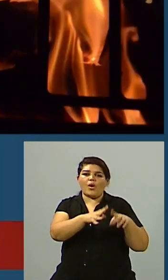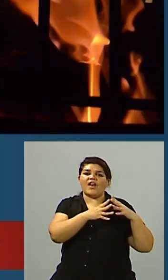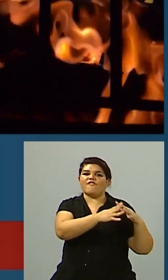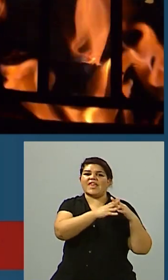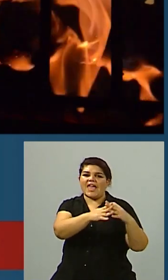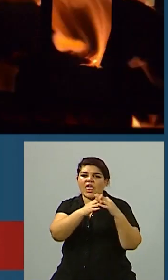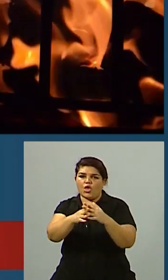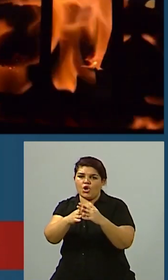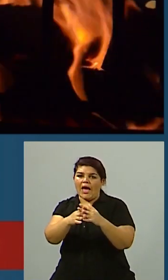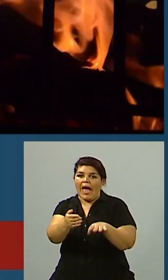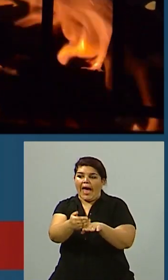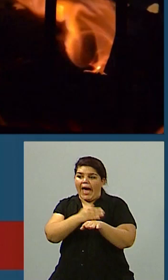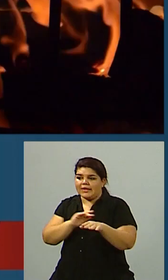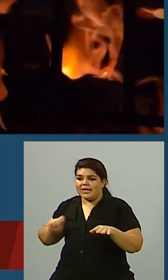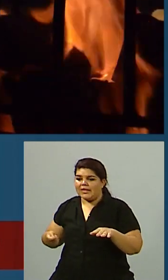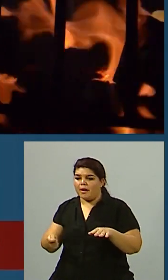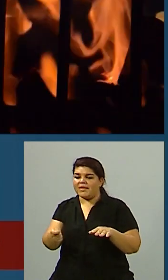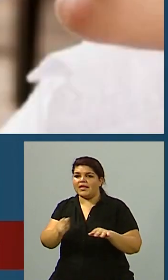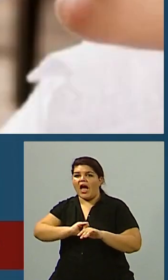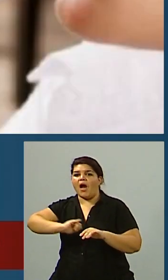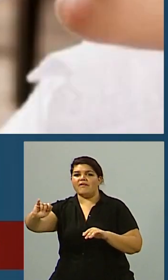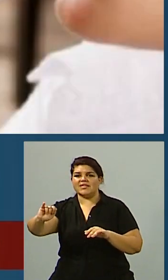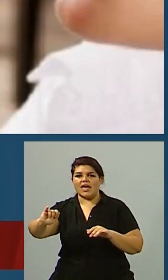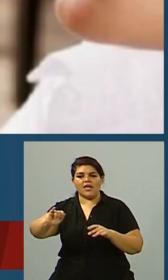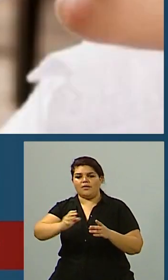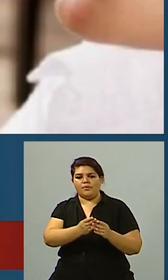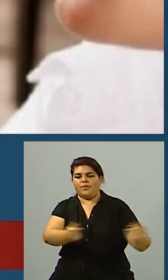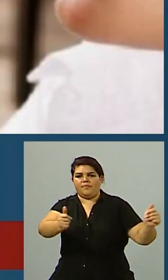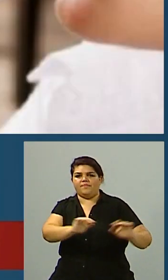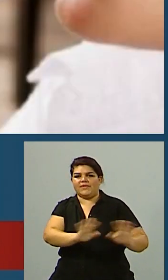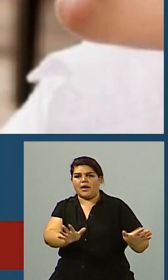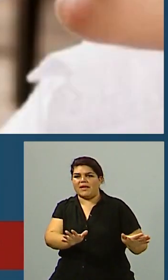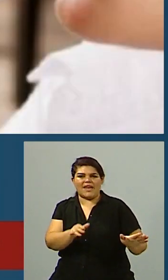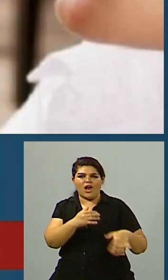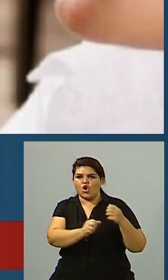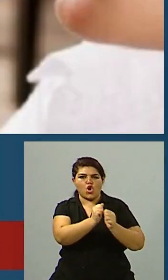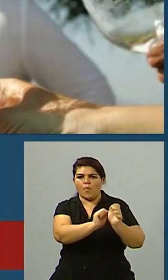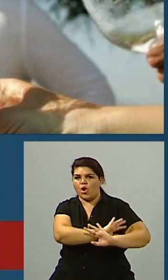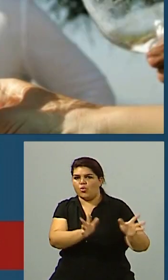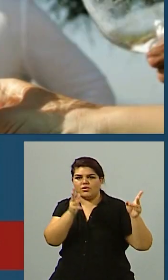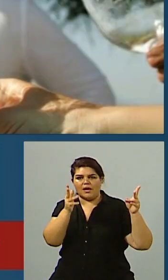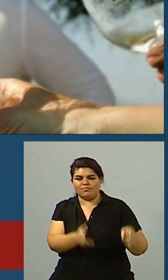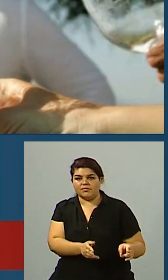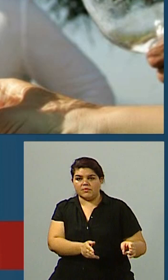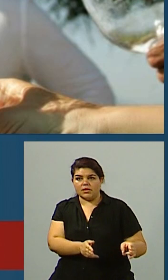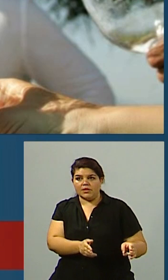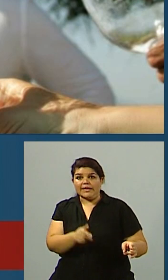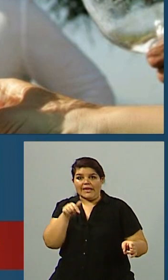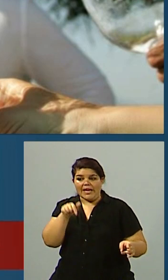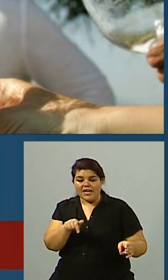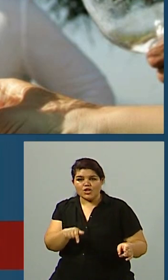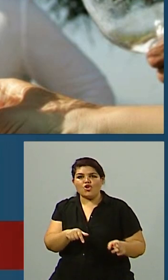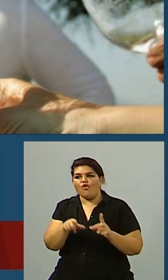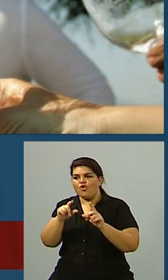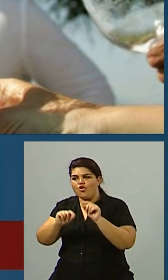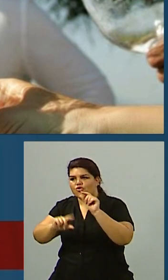que oficialmente se pueda reconocer, ¿no es cierto? Que no lo reprochamos, estamos diciendo que hay mecanismos que a uno le permiten sincerar un